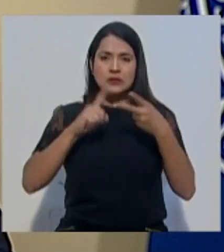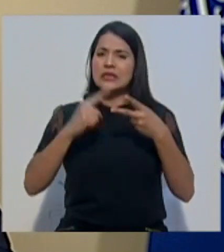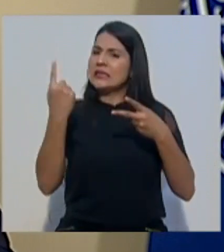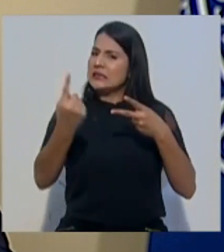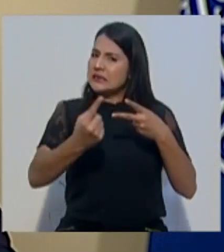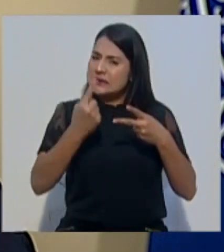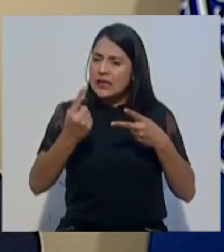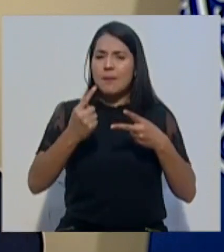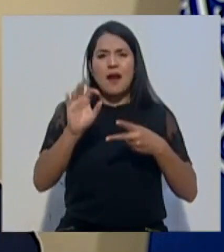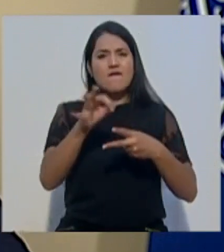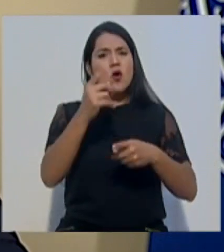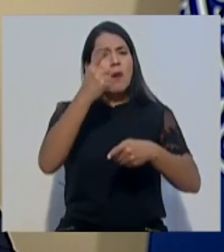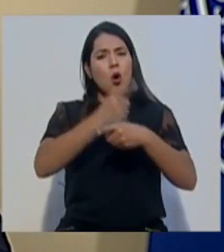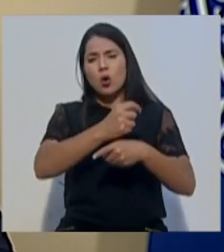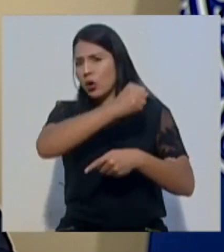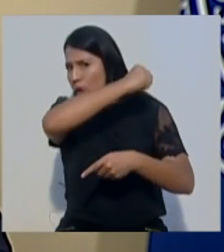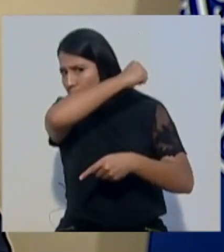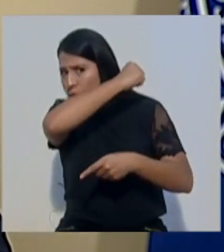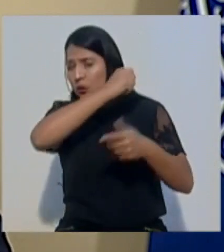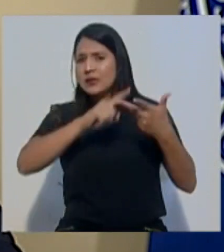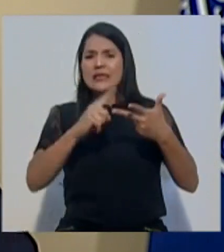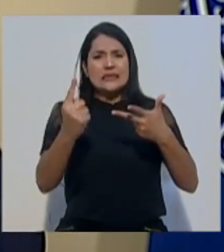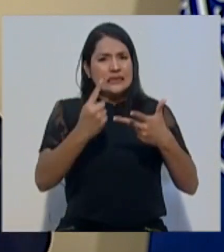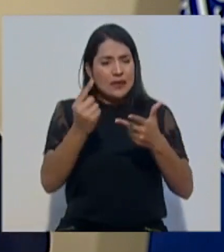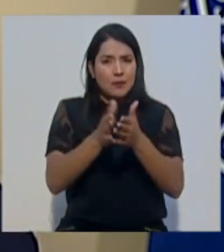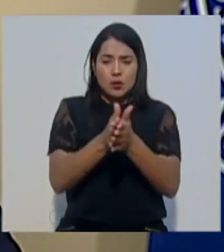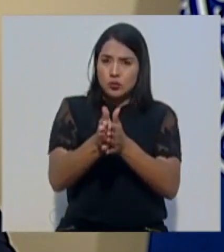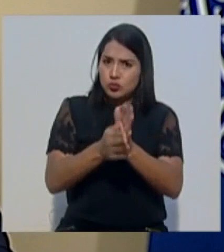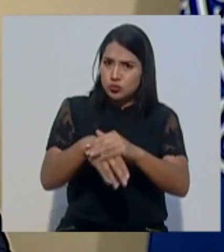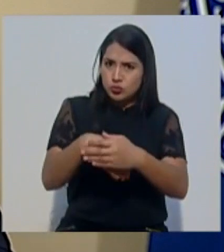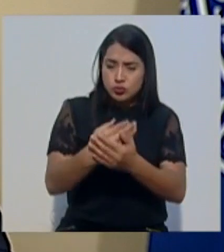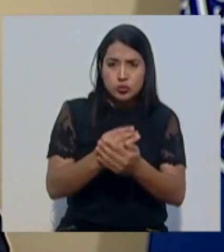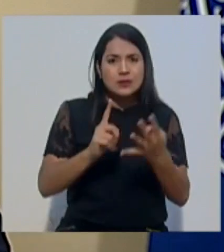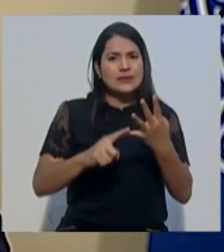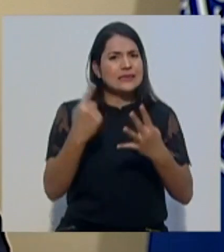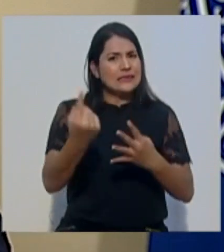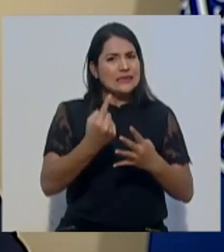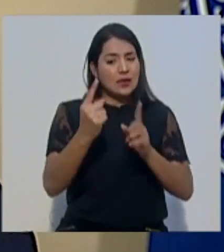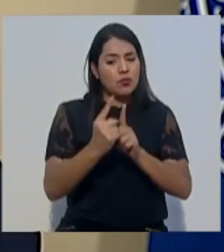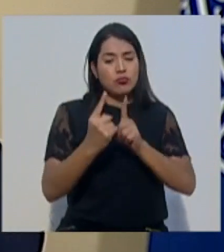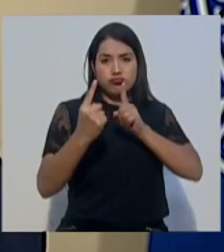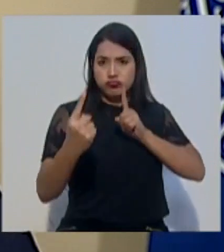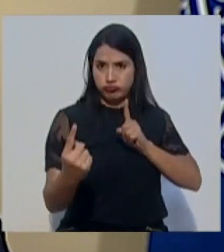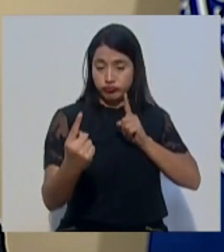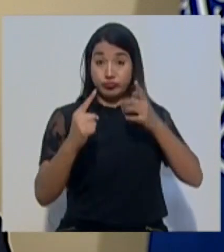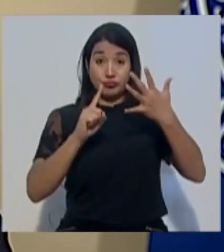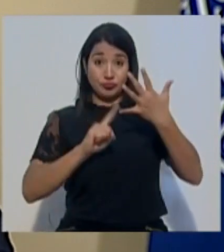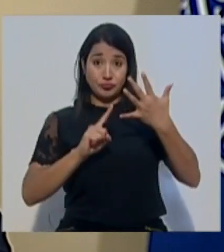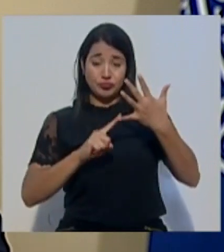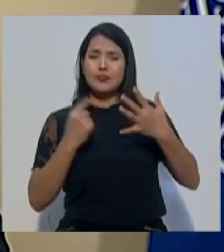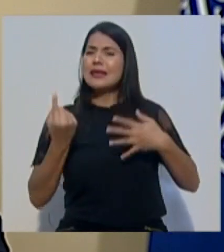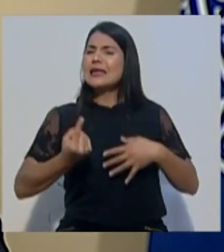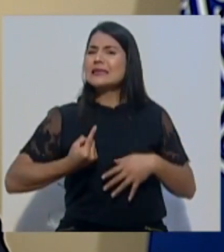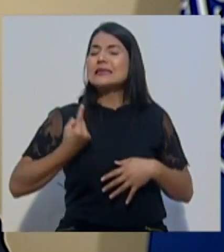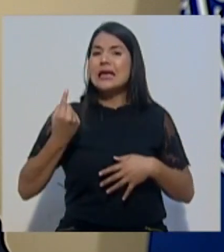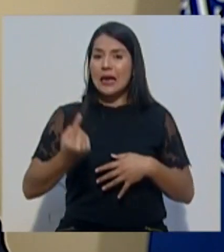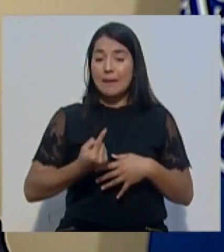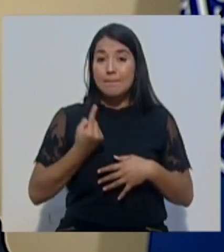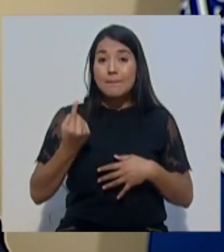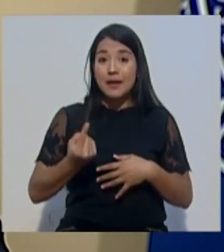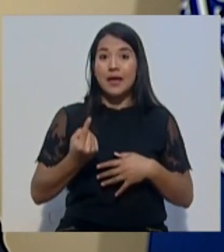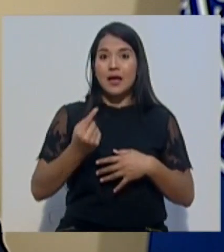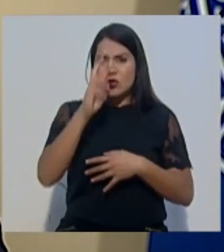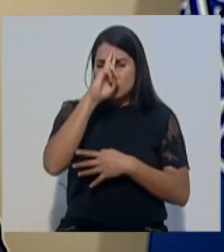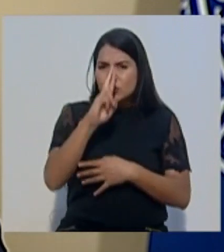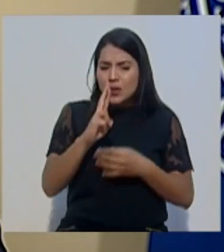los protocolos de estornudos, siempre el lavado de manos, siempre el distanciamiento físico, siempre el respetar